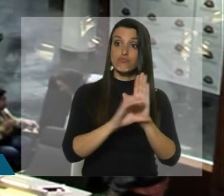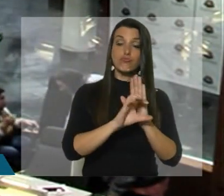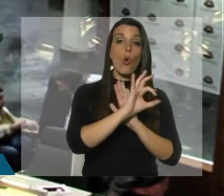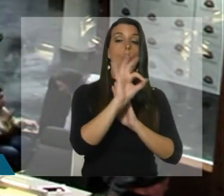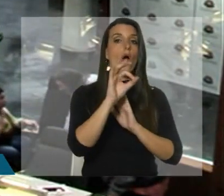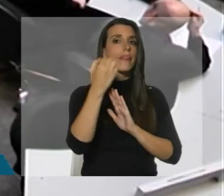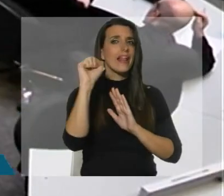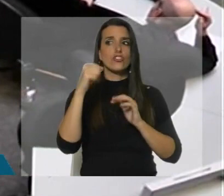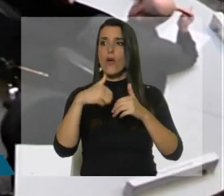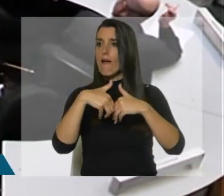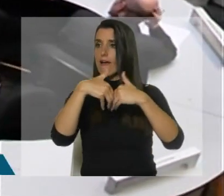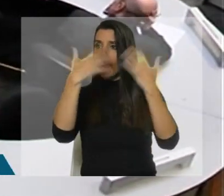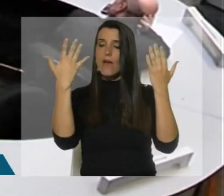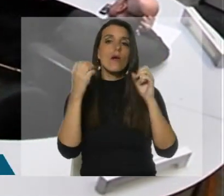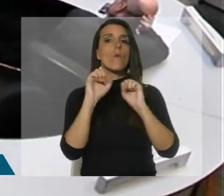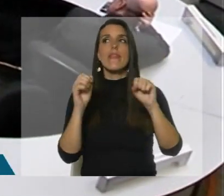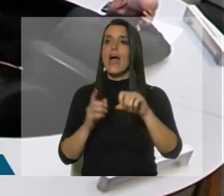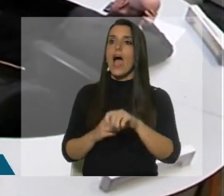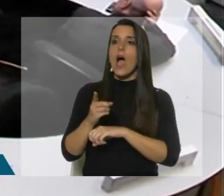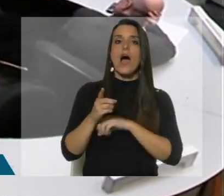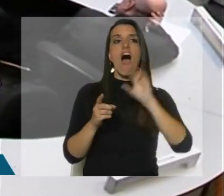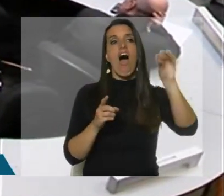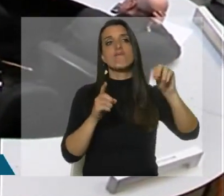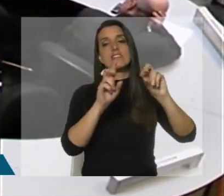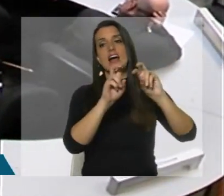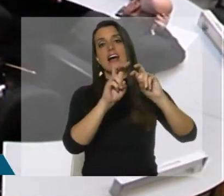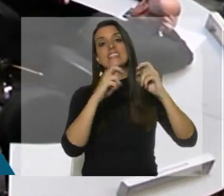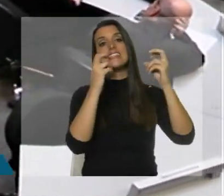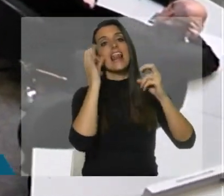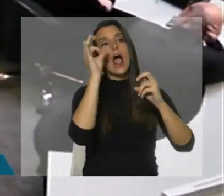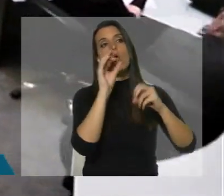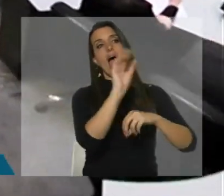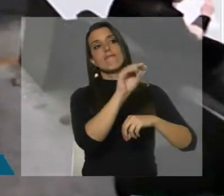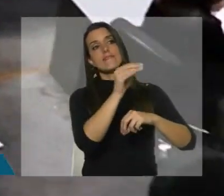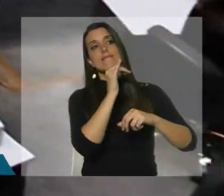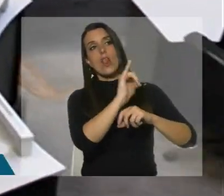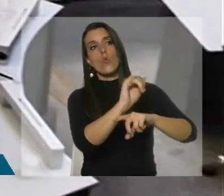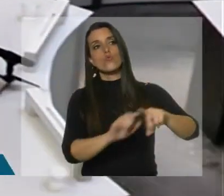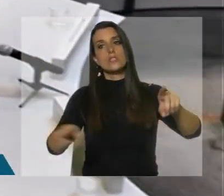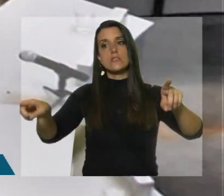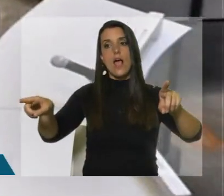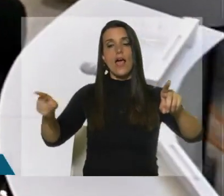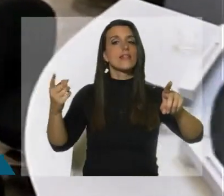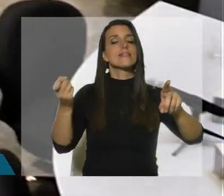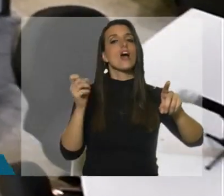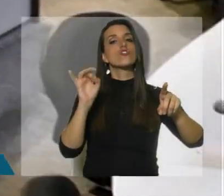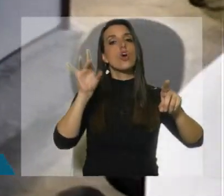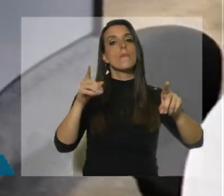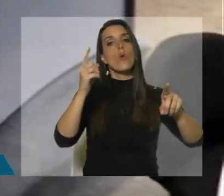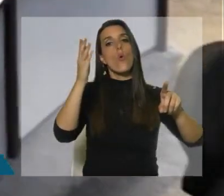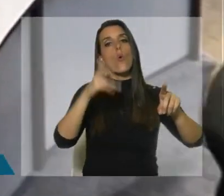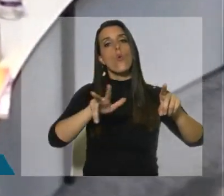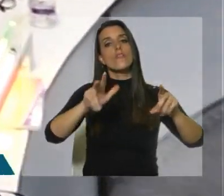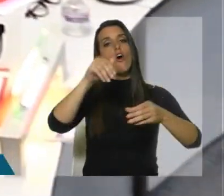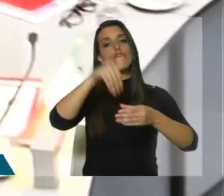Cometa un delito grave podrá ser acusado ante el senado por la junta departamental requiriéndose para ellos solamente un tercio